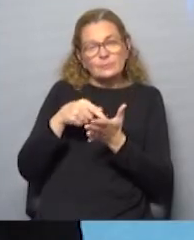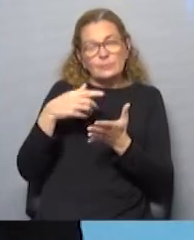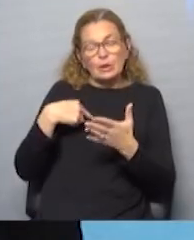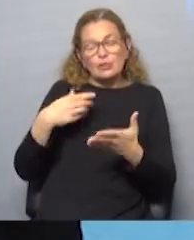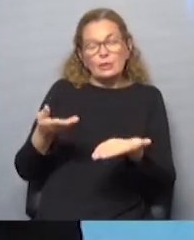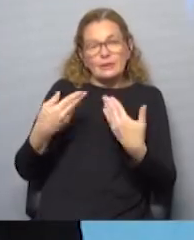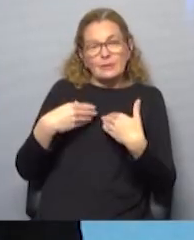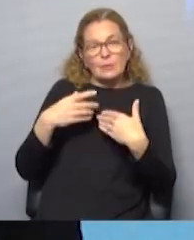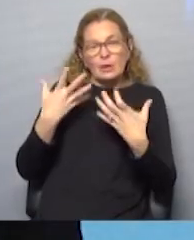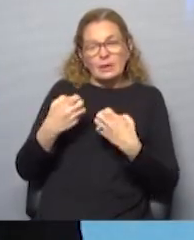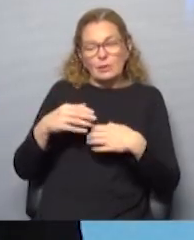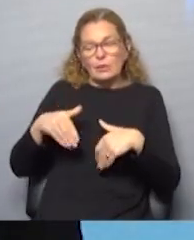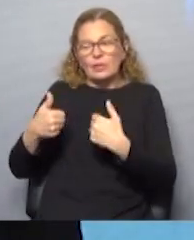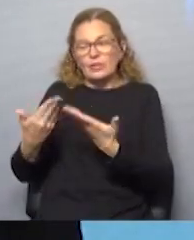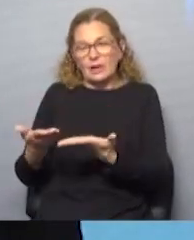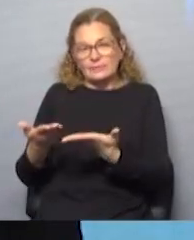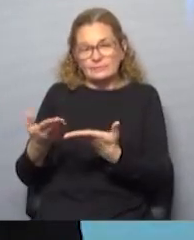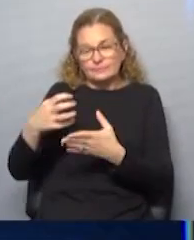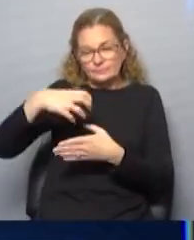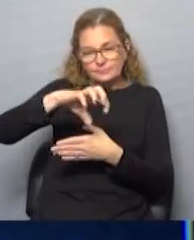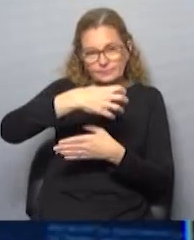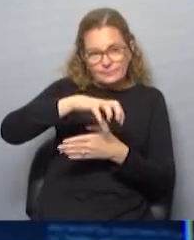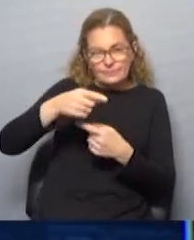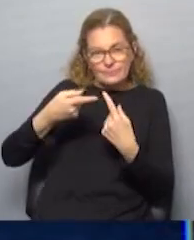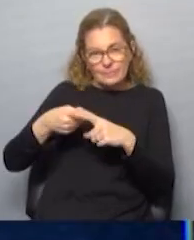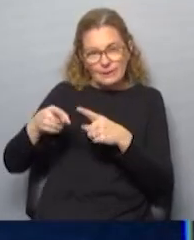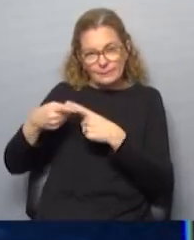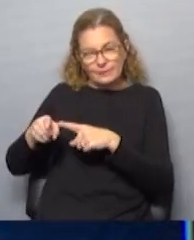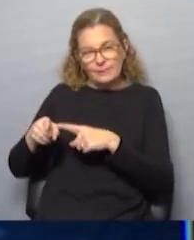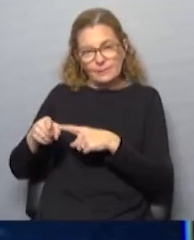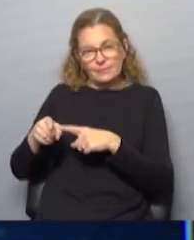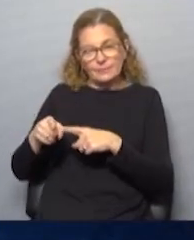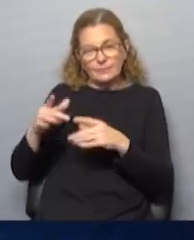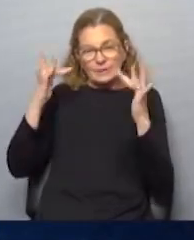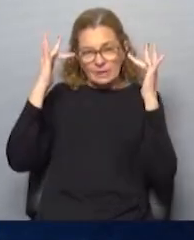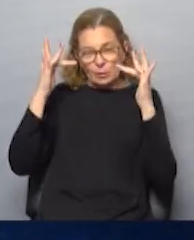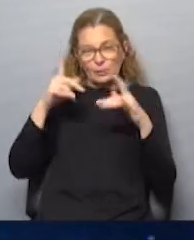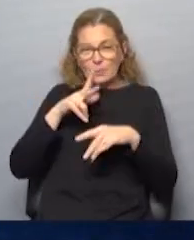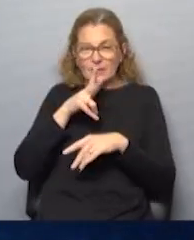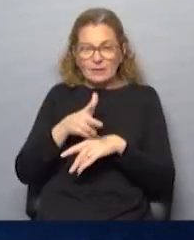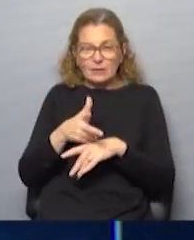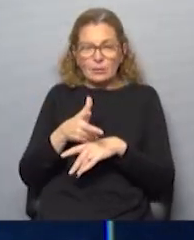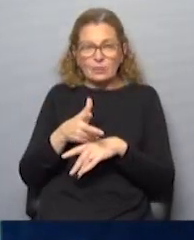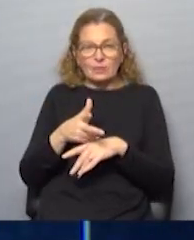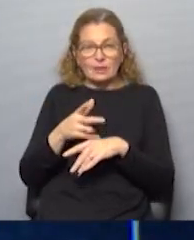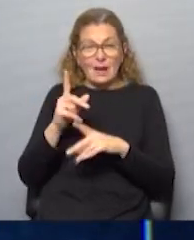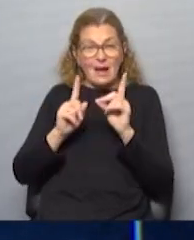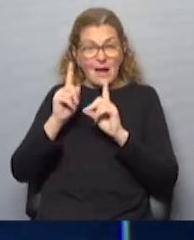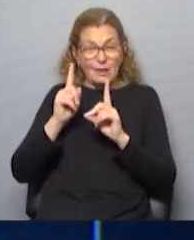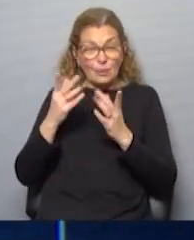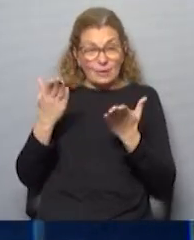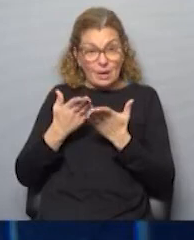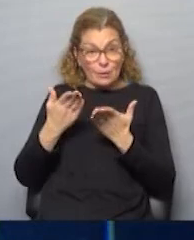recibo quiero destinar a ciertas actividades metáfora virtual la educación de mis hijos que es algo que ahora